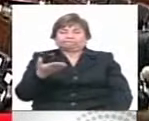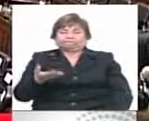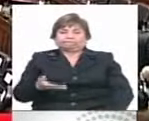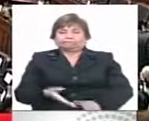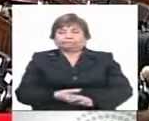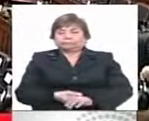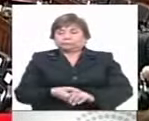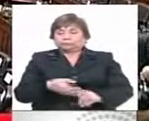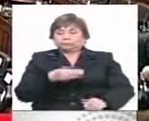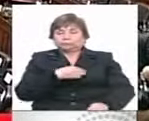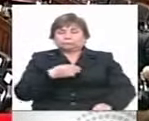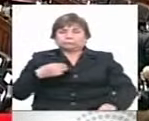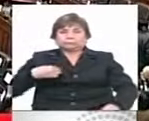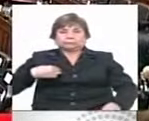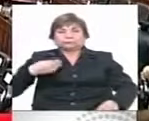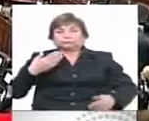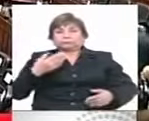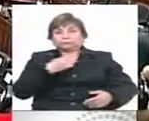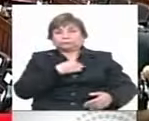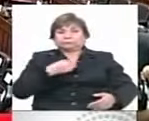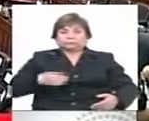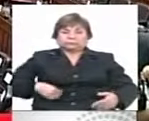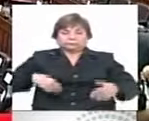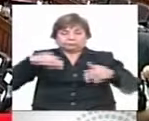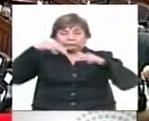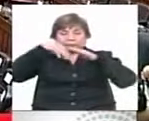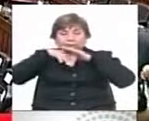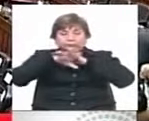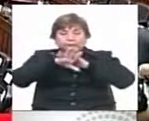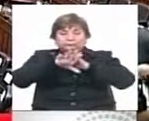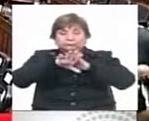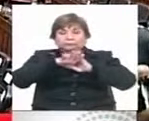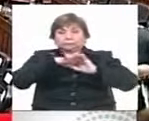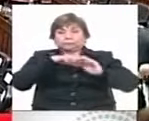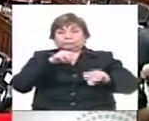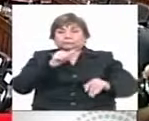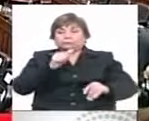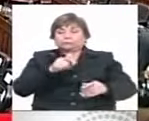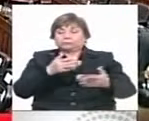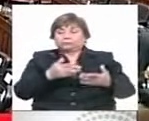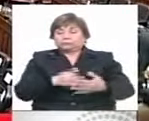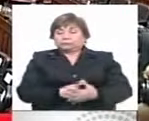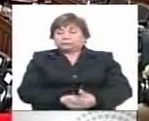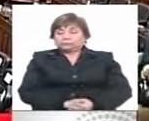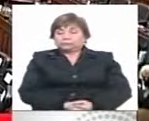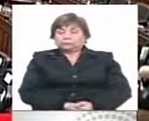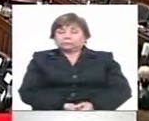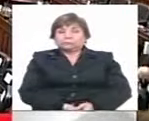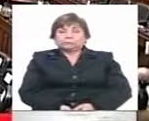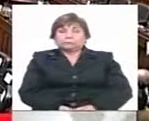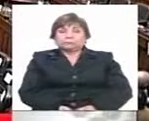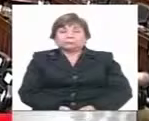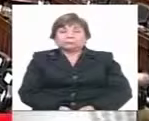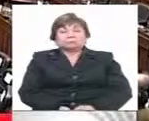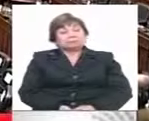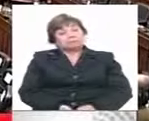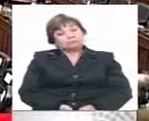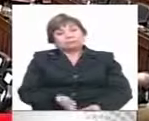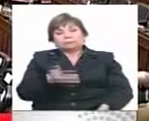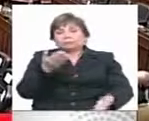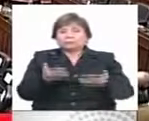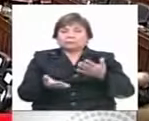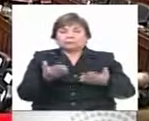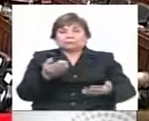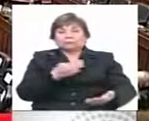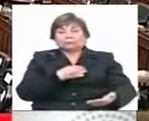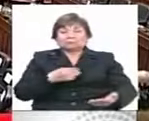los miembros del gabinete para que ingresen al hemiciclo principal. Bueno, por lo menos los ministros se